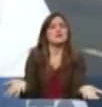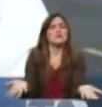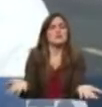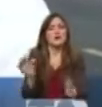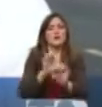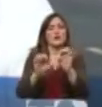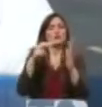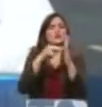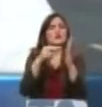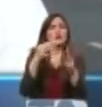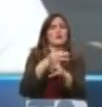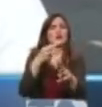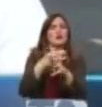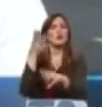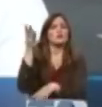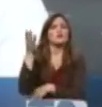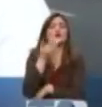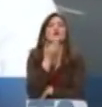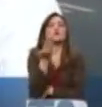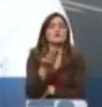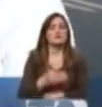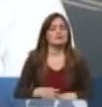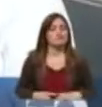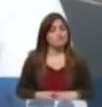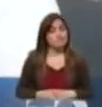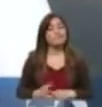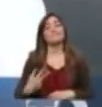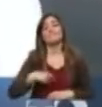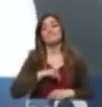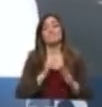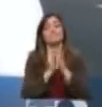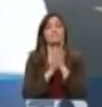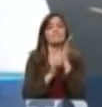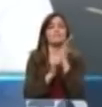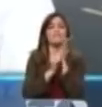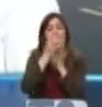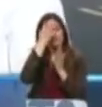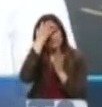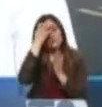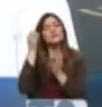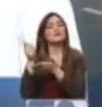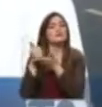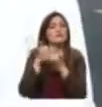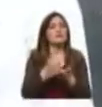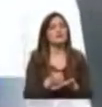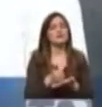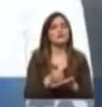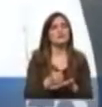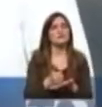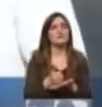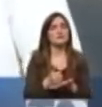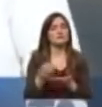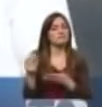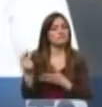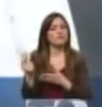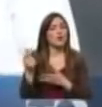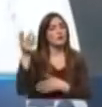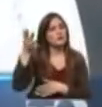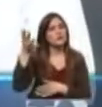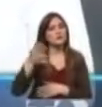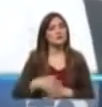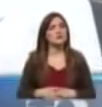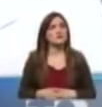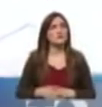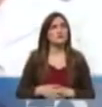esas materias si hasta ahora no tenemos profesores? Entonces, nuestro pedido es para el Ministerio de Educación que nos ayude lo más pronto posible con los